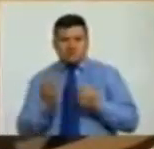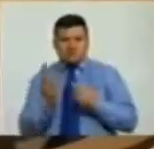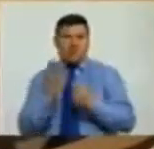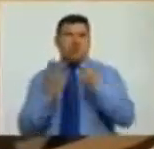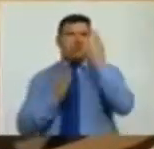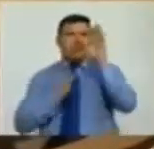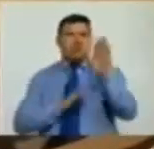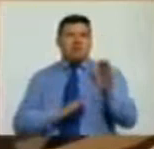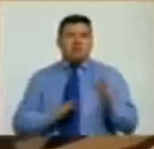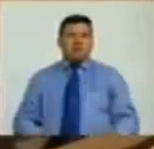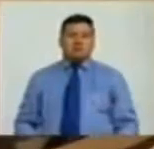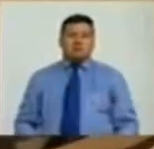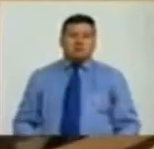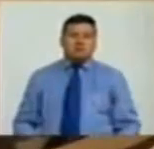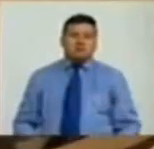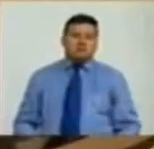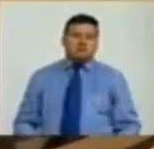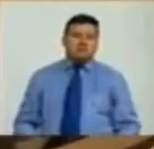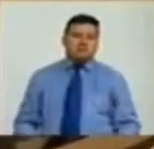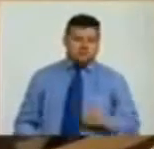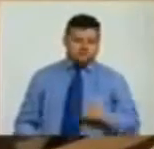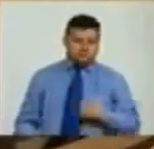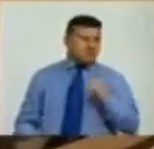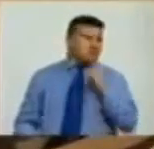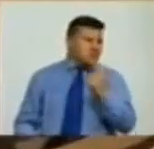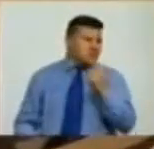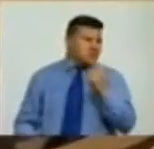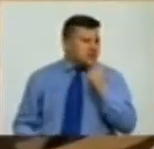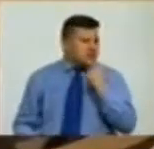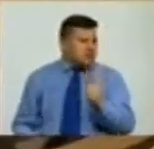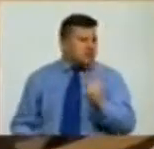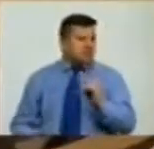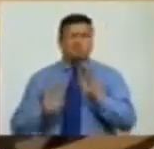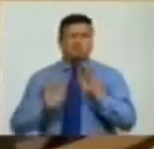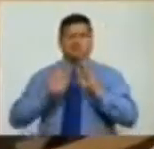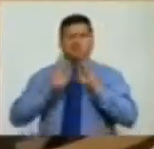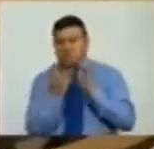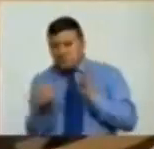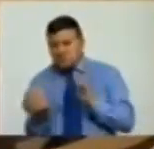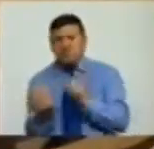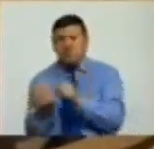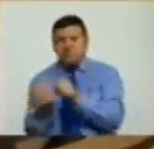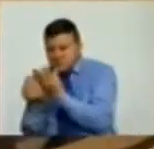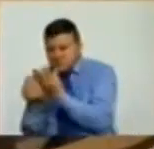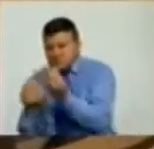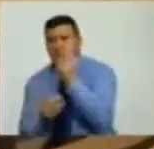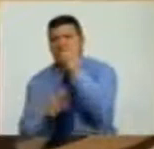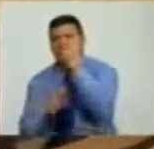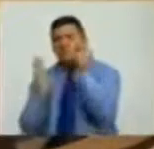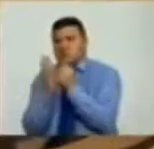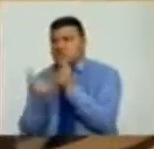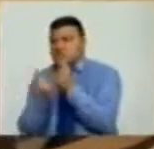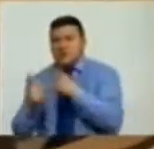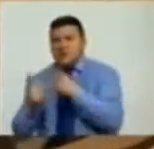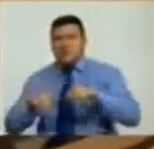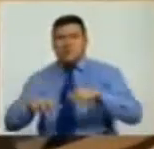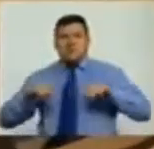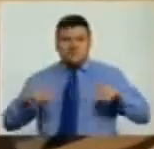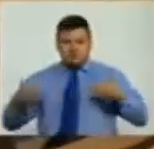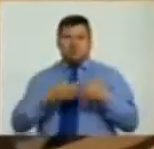política. Nosotros lo hemos venido diciendo, lo hemos dicho en la comisión, se ha dicho dos veces en plenaria,